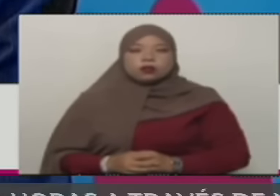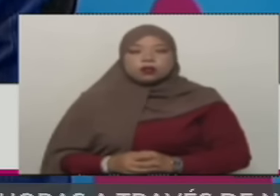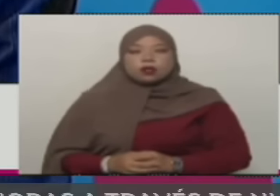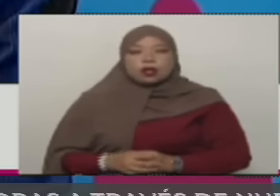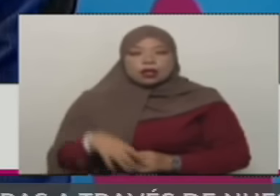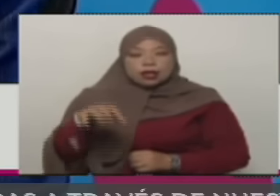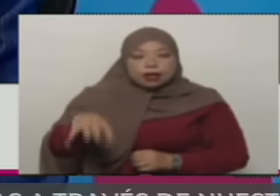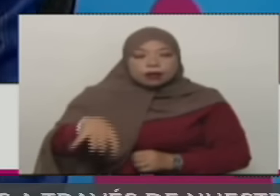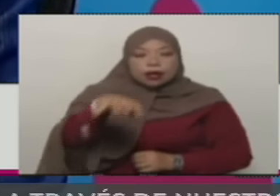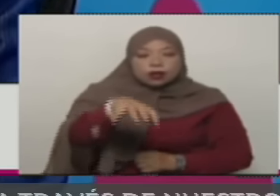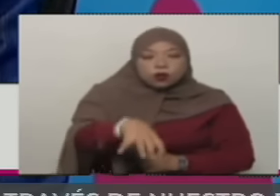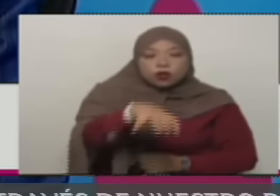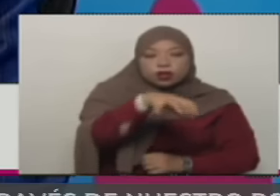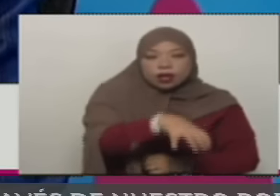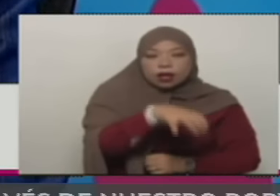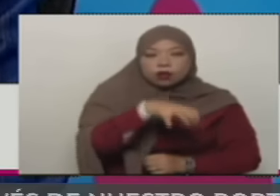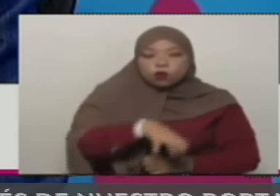abarcadora.